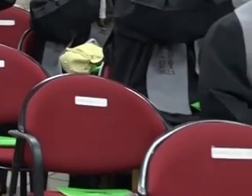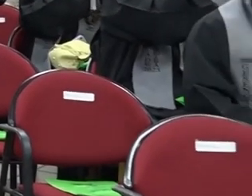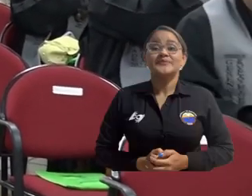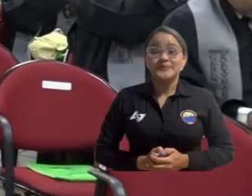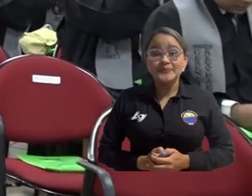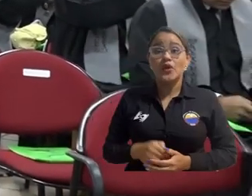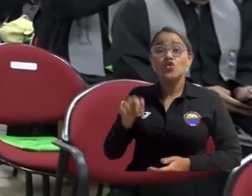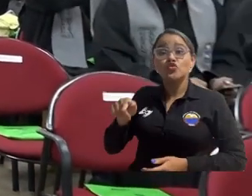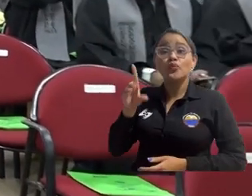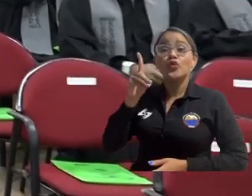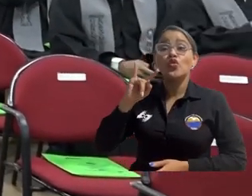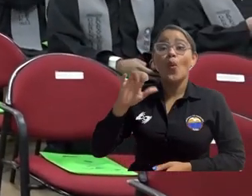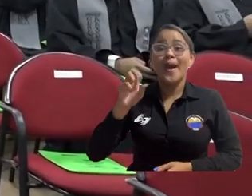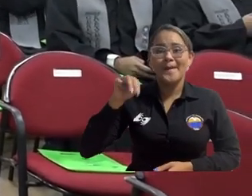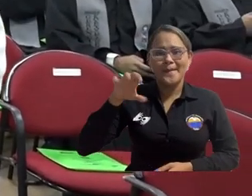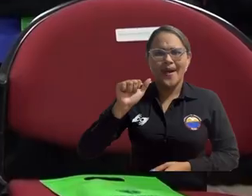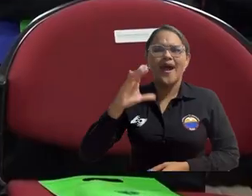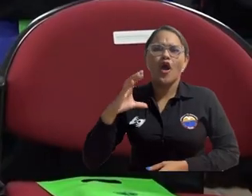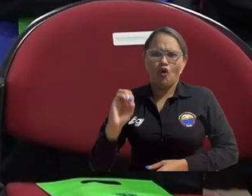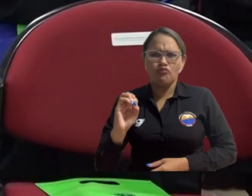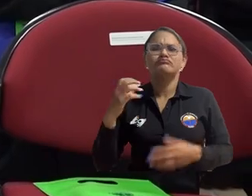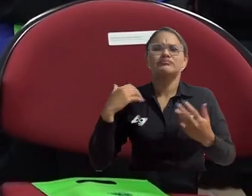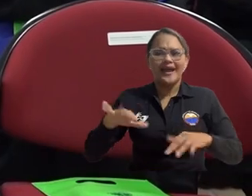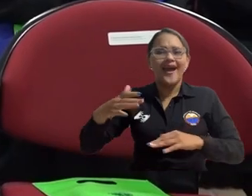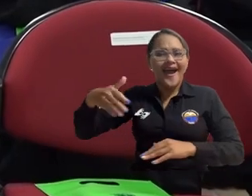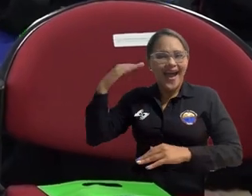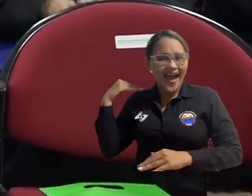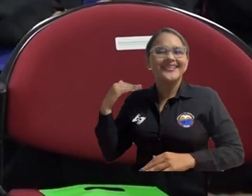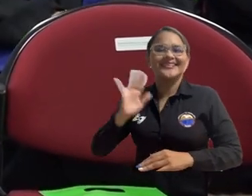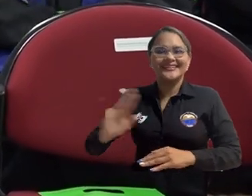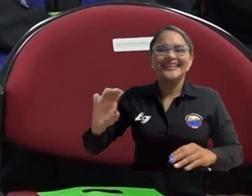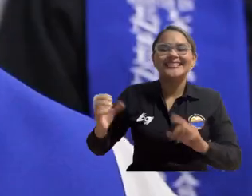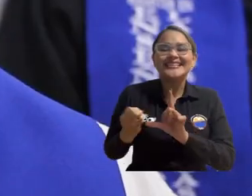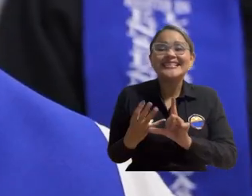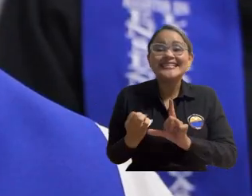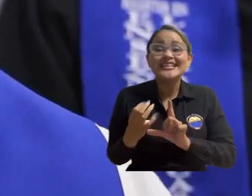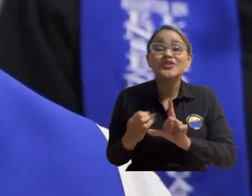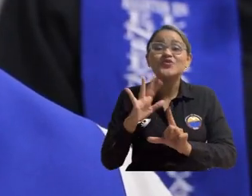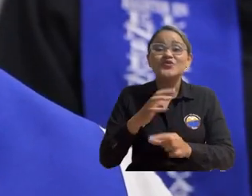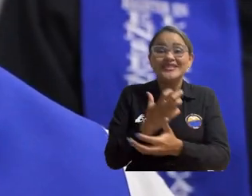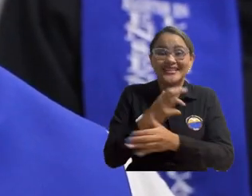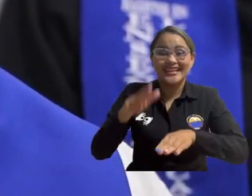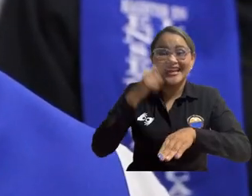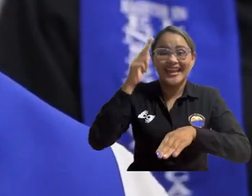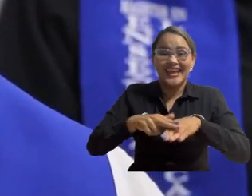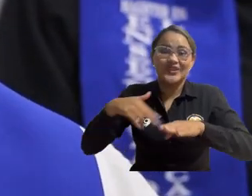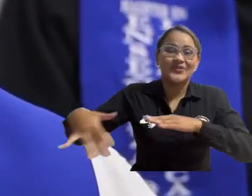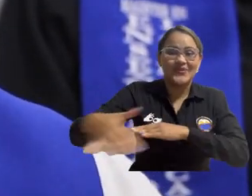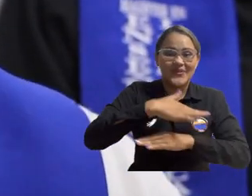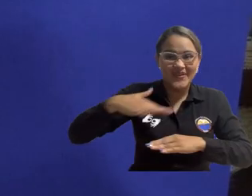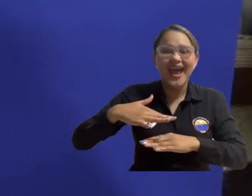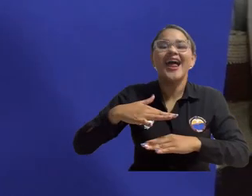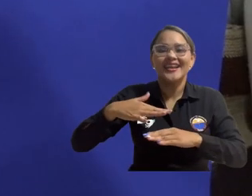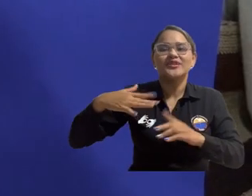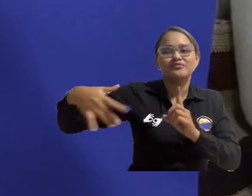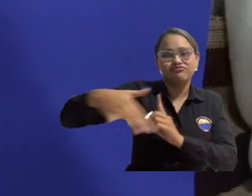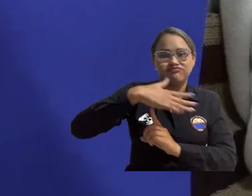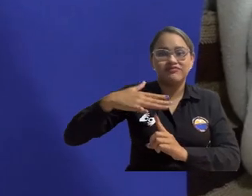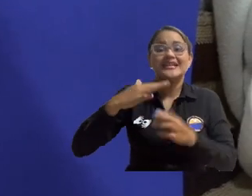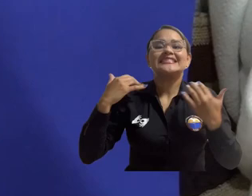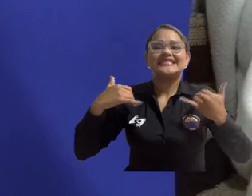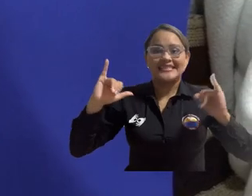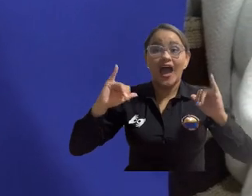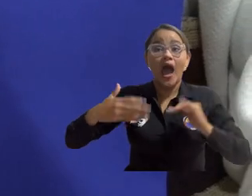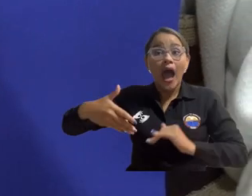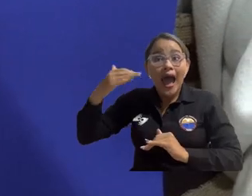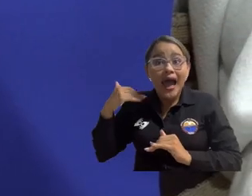Duamaco ya llevaba consigo el sello Unimagdalena al titularse como licenciado en Ciencias Naturales y Educación Ambiental. Hoy volvió